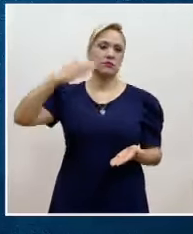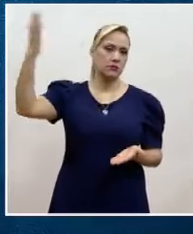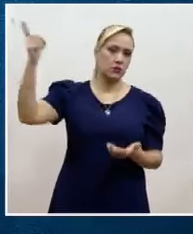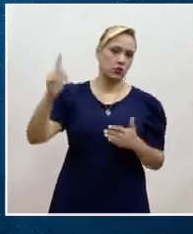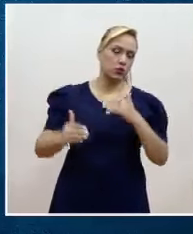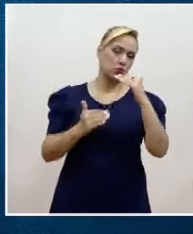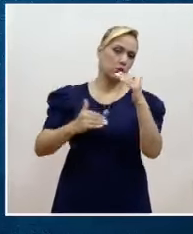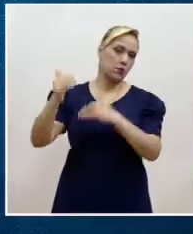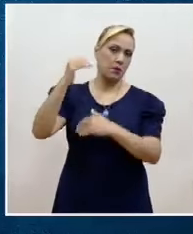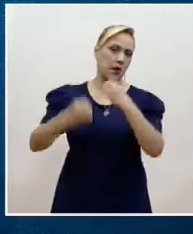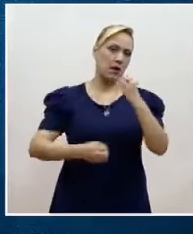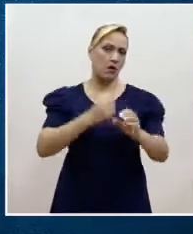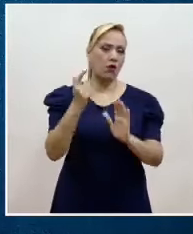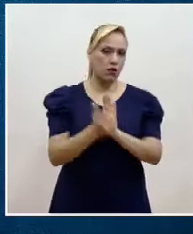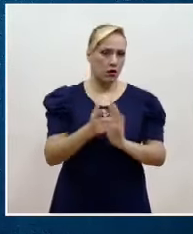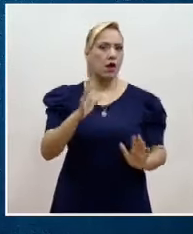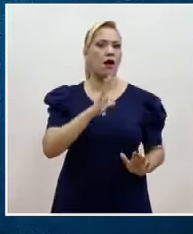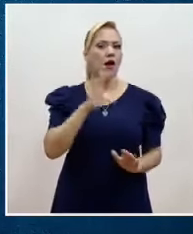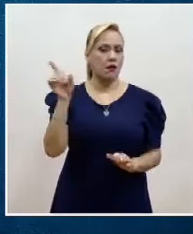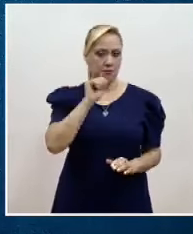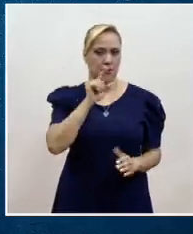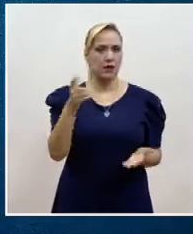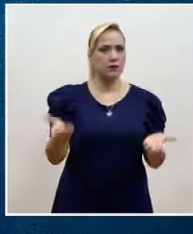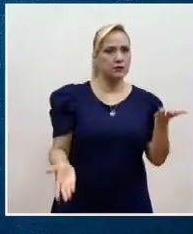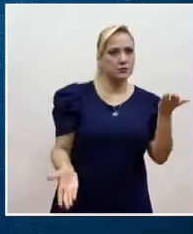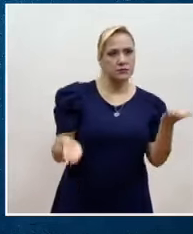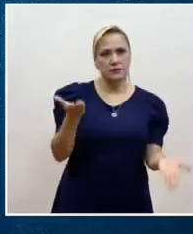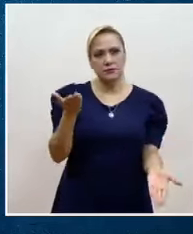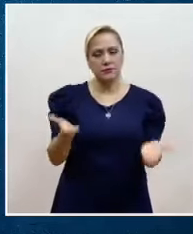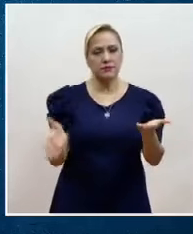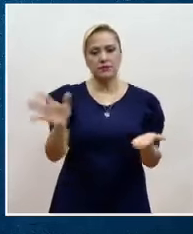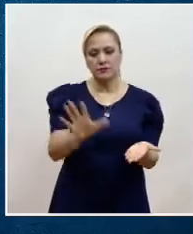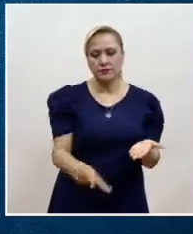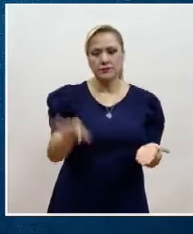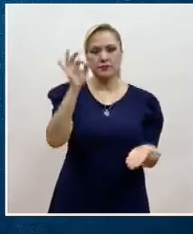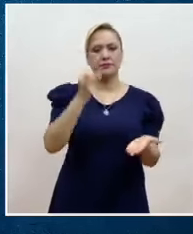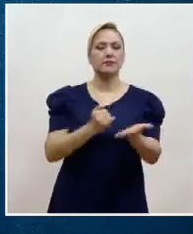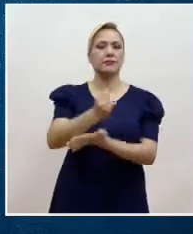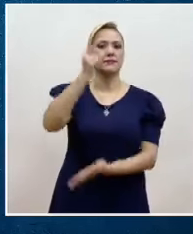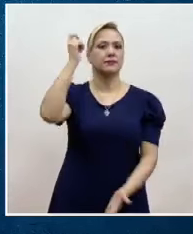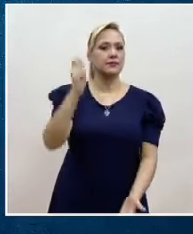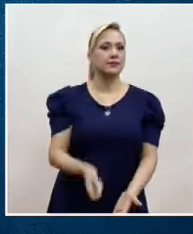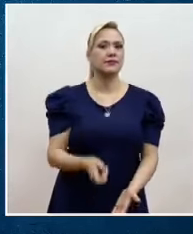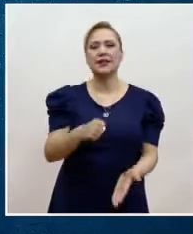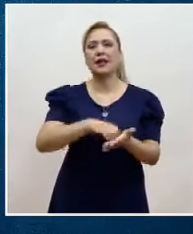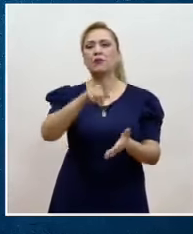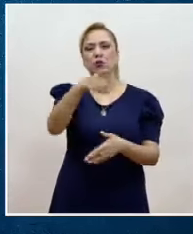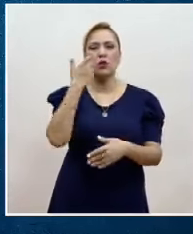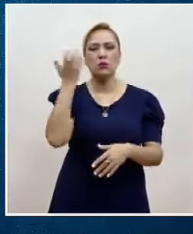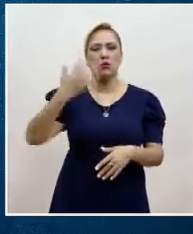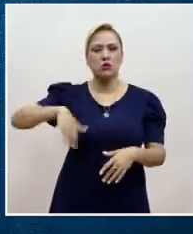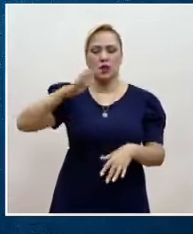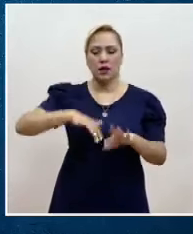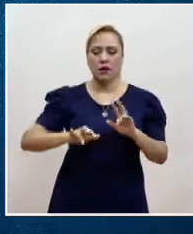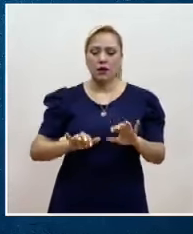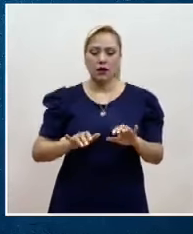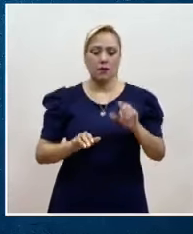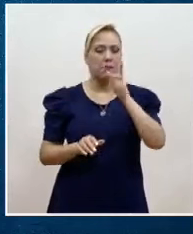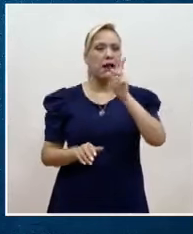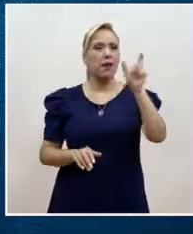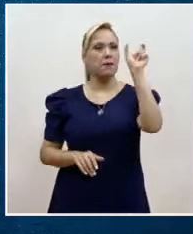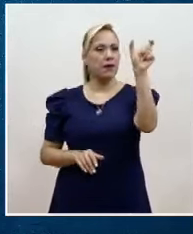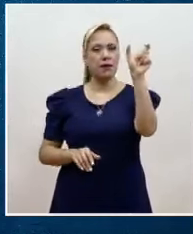Justicia de la Nación utiliza Machine Learning para comparar, para encontrar sentencias de acuerdo con un texto que se busca,